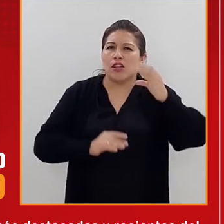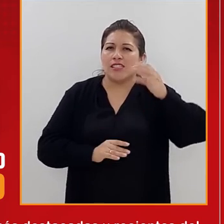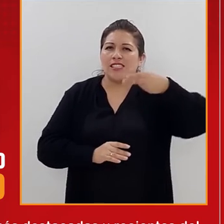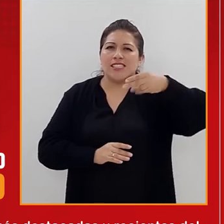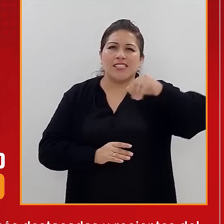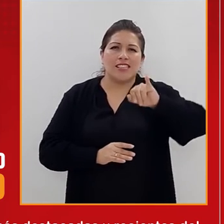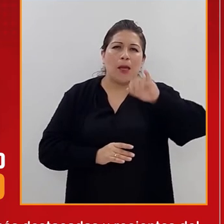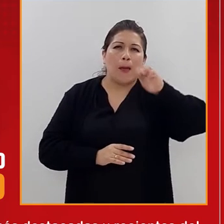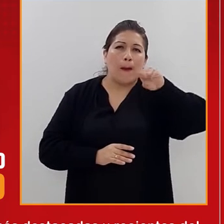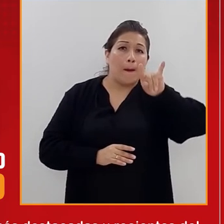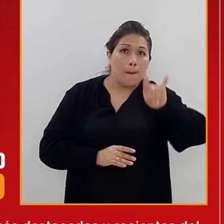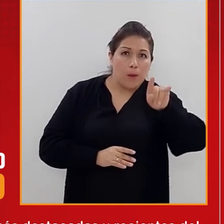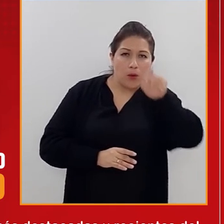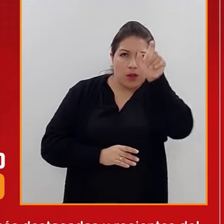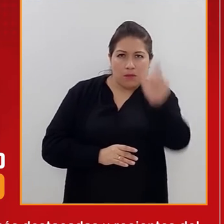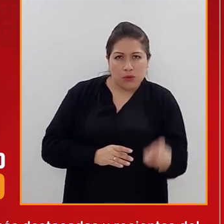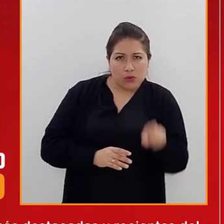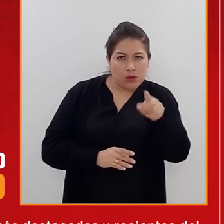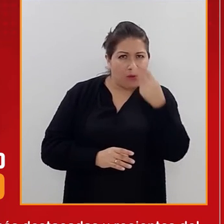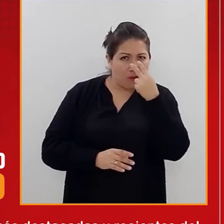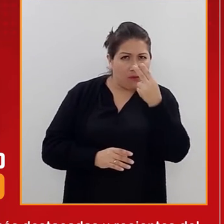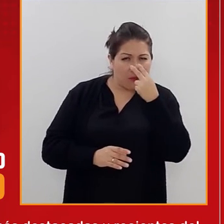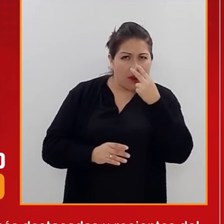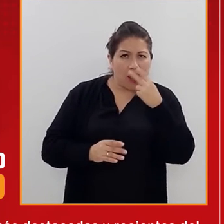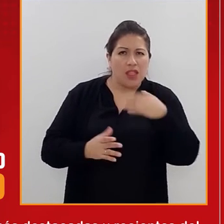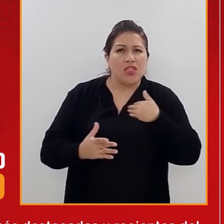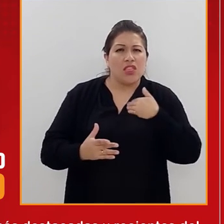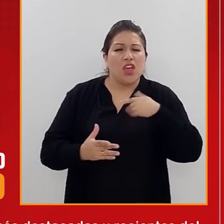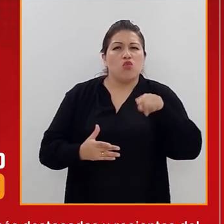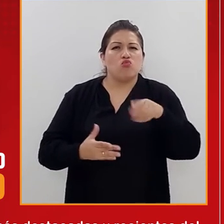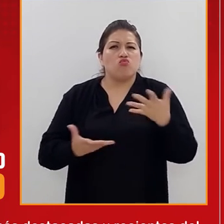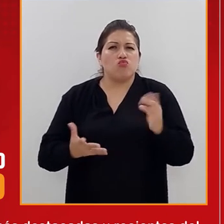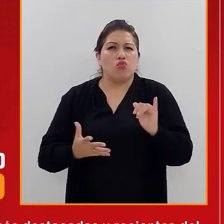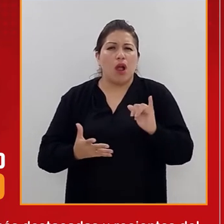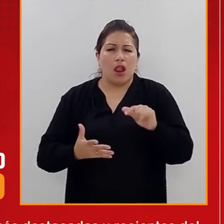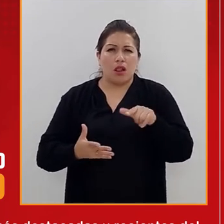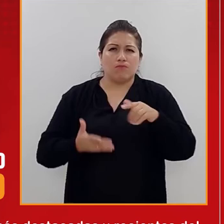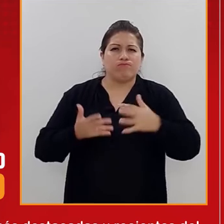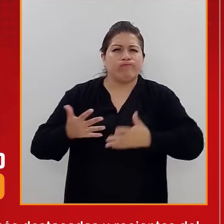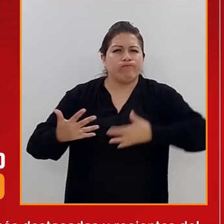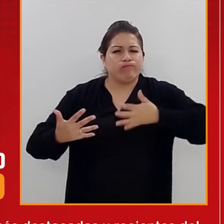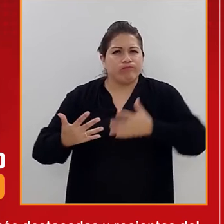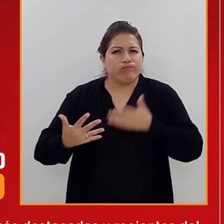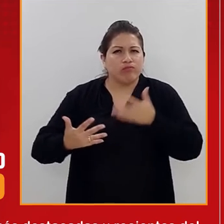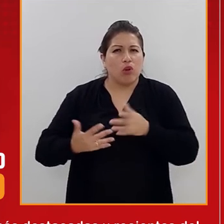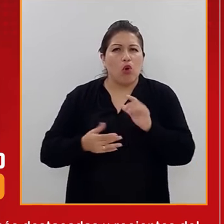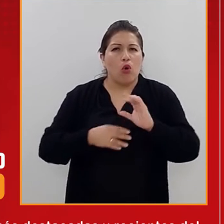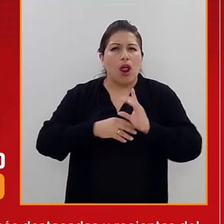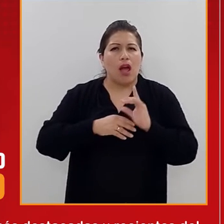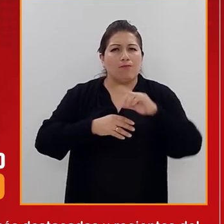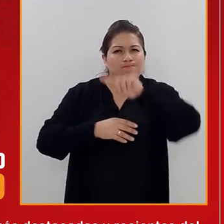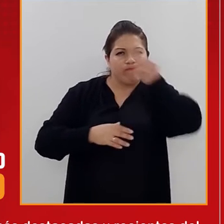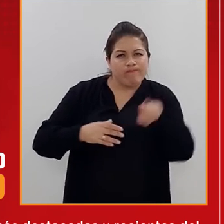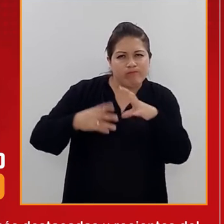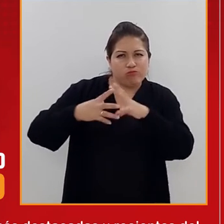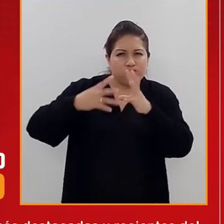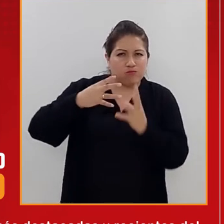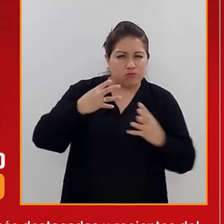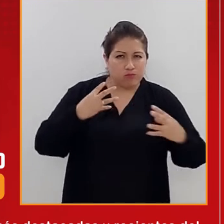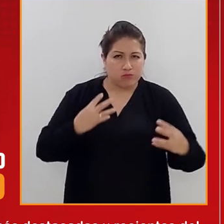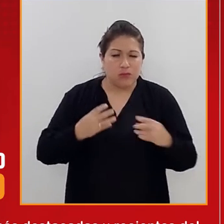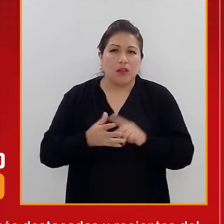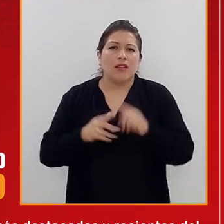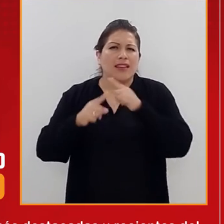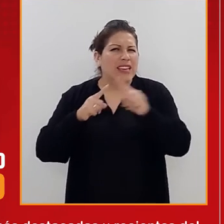tenemos la cerámica chimú de una persona acondroplásica tocando un caracol gigante, además de las